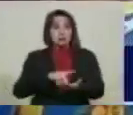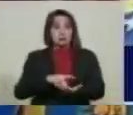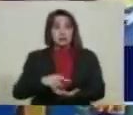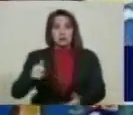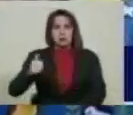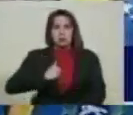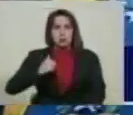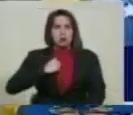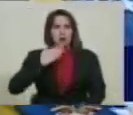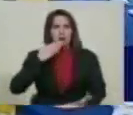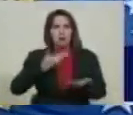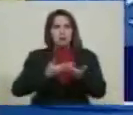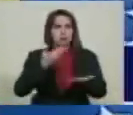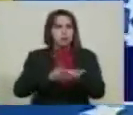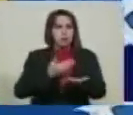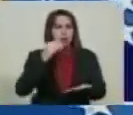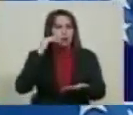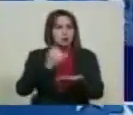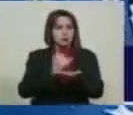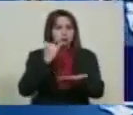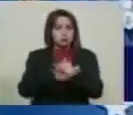cualquier prueba que se nos ponga.